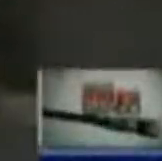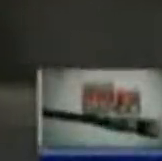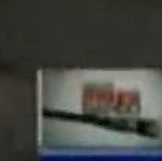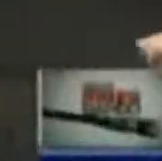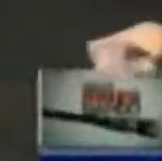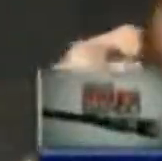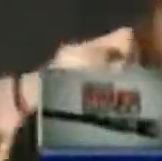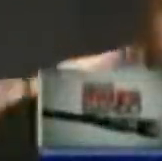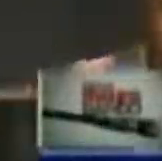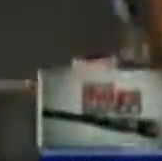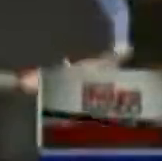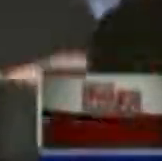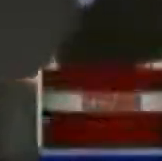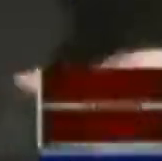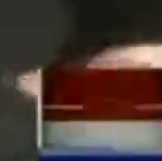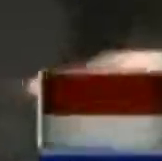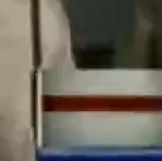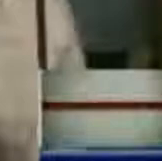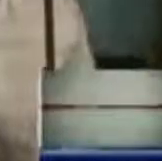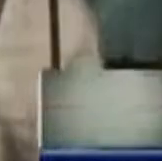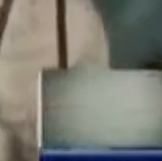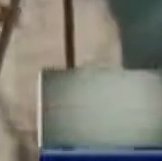de resistencia